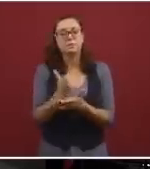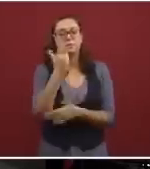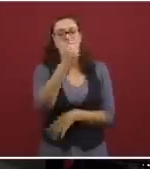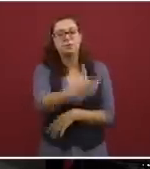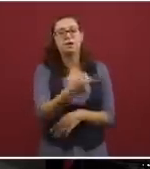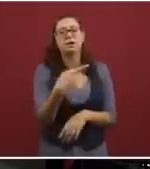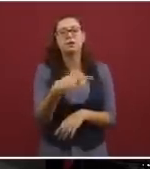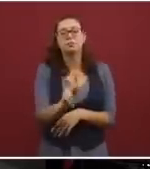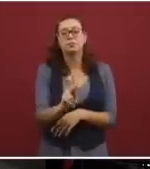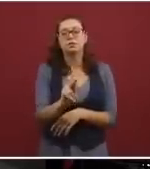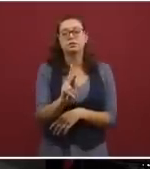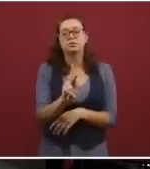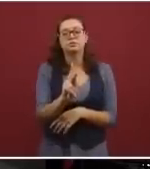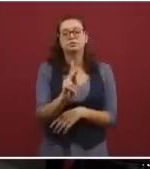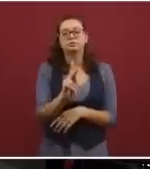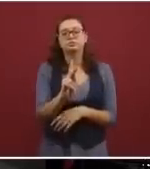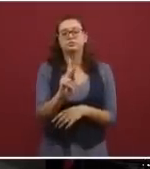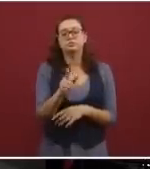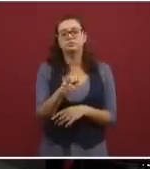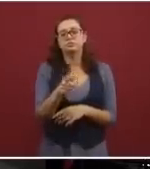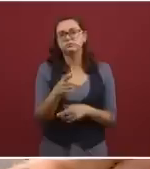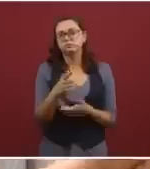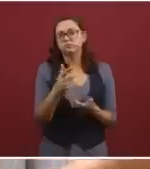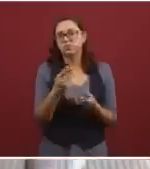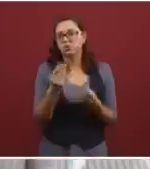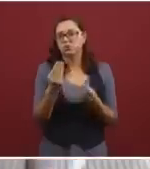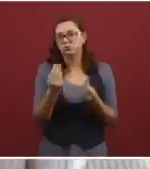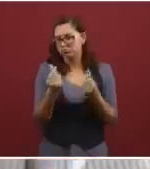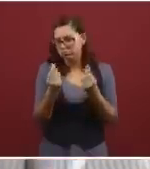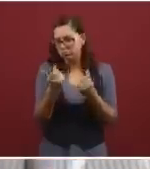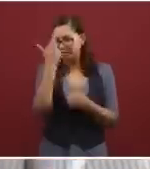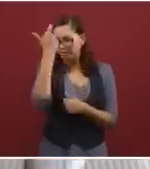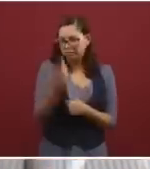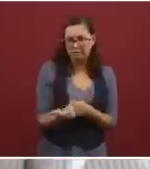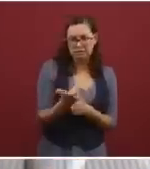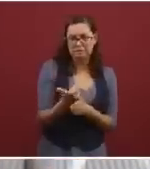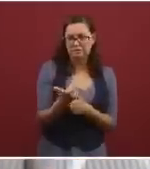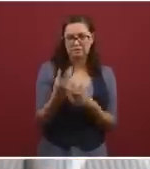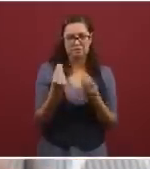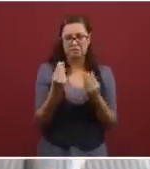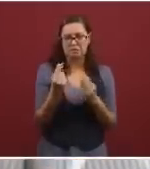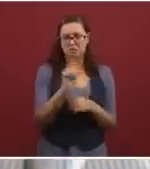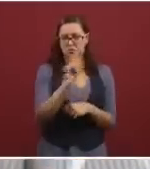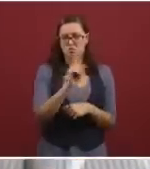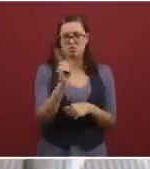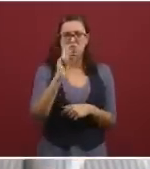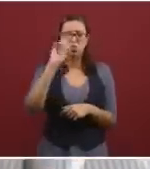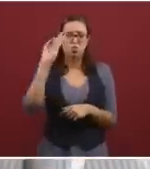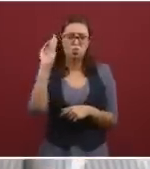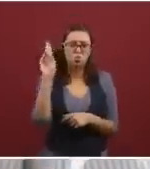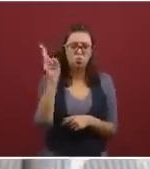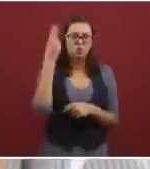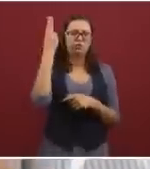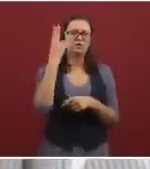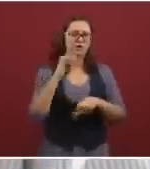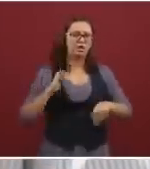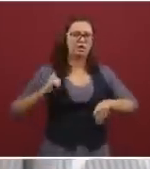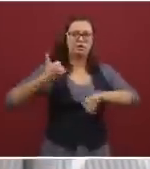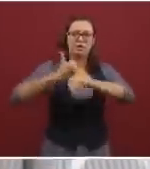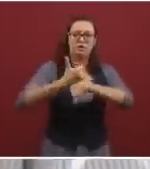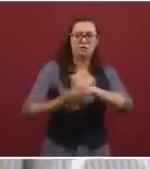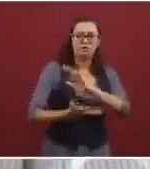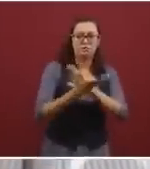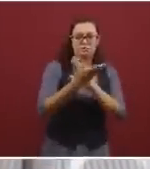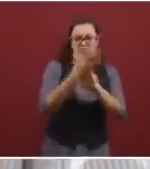vía la creación de una universidad. Aquellas universidades famosas, no muy claras. Por ahí ustedes deben